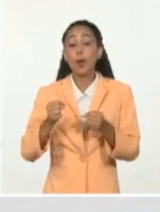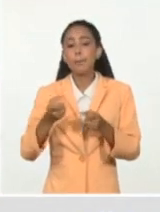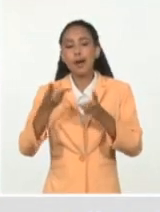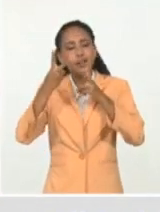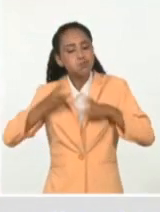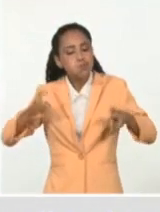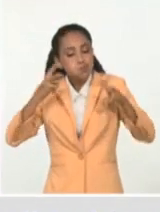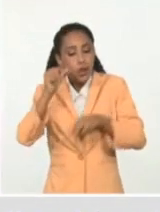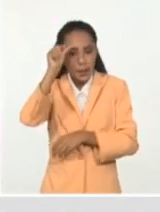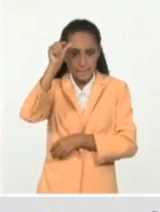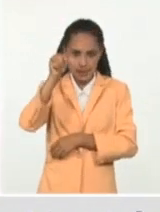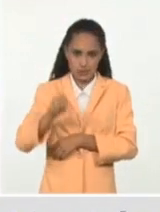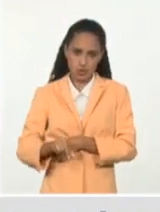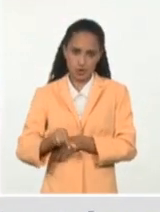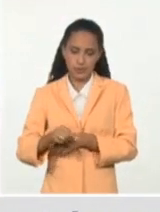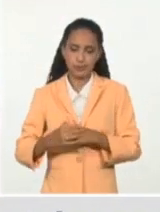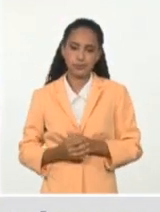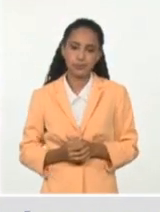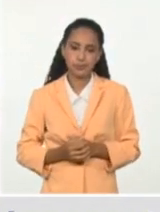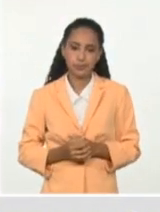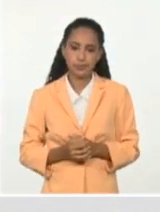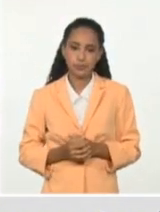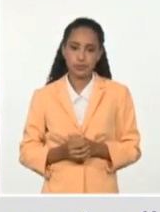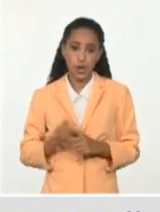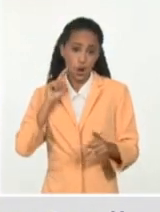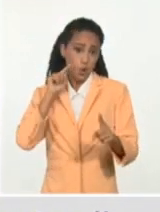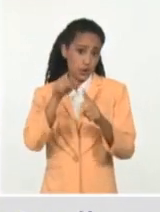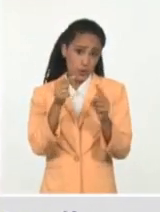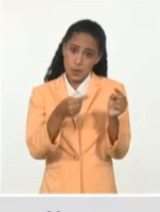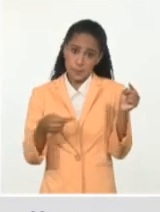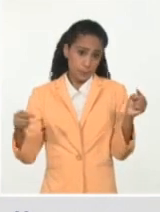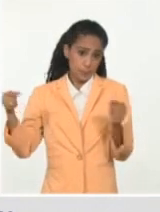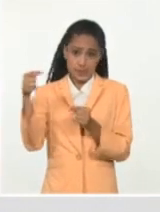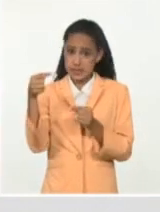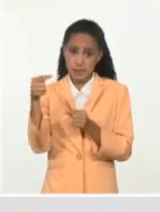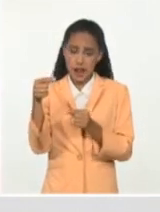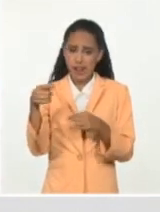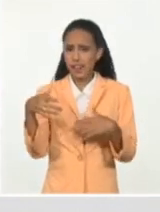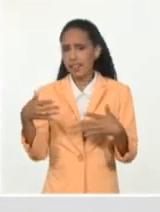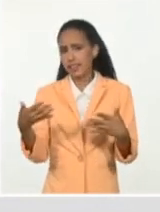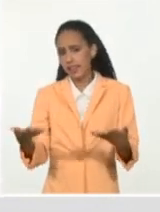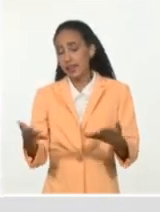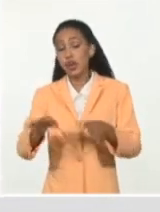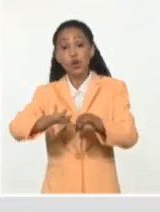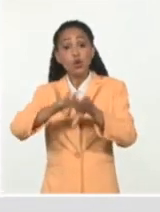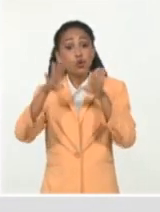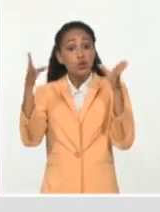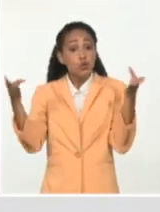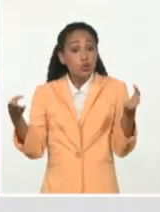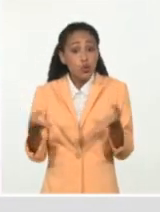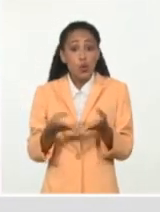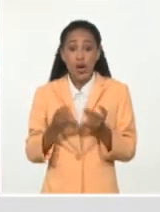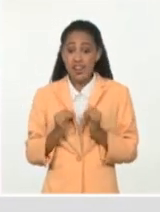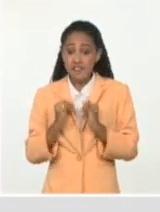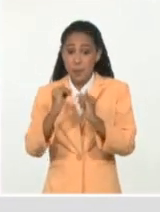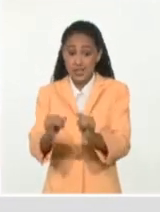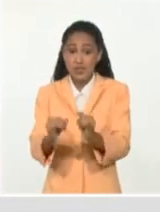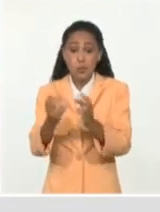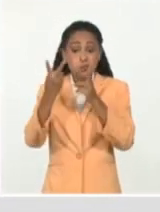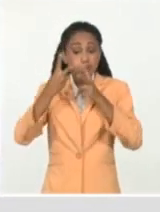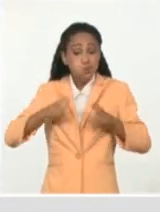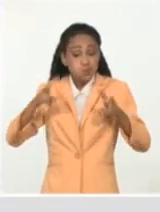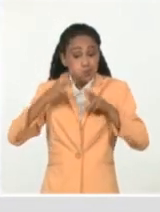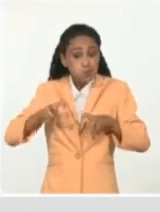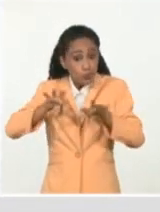humanos. Nuestra misión fundamental también está enfocada a que todos los datos que se obtienen del estudio sean creíbles, sean